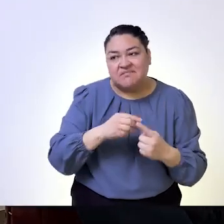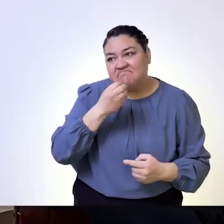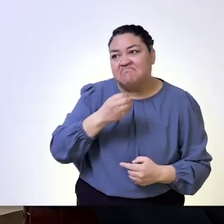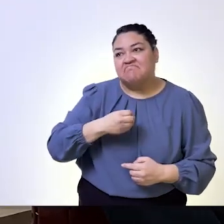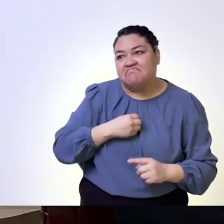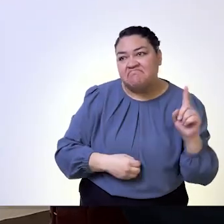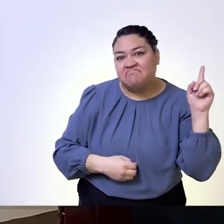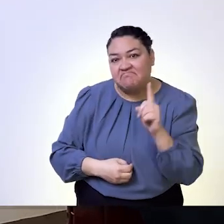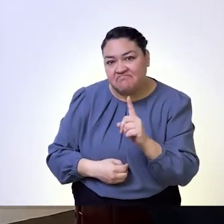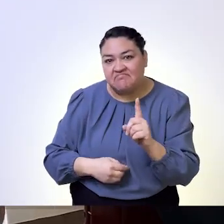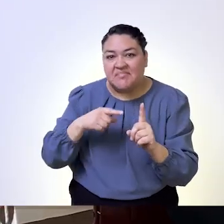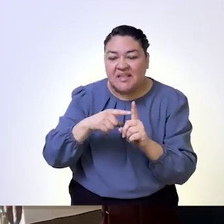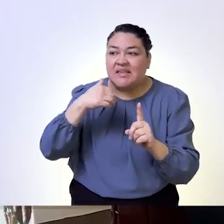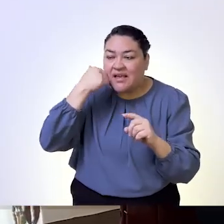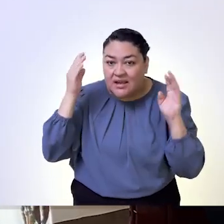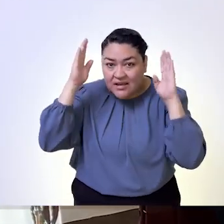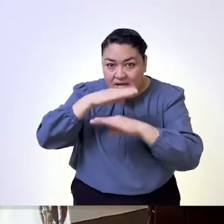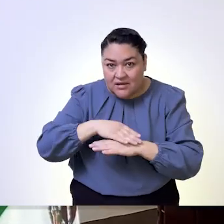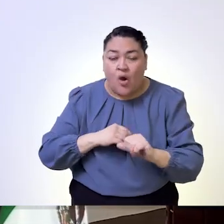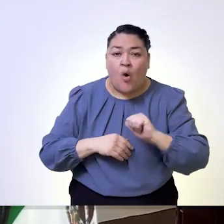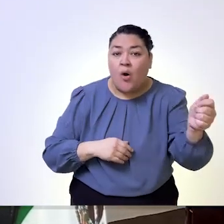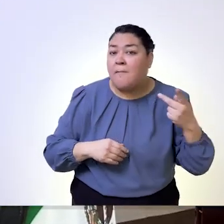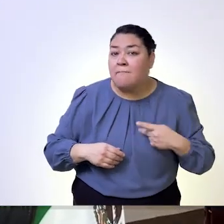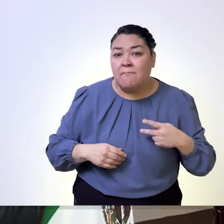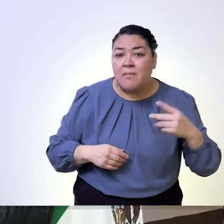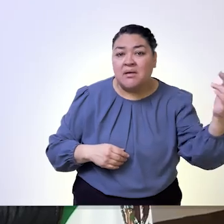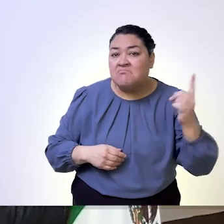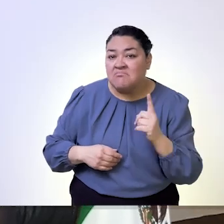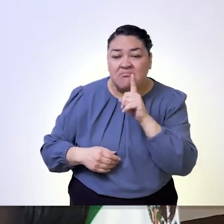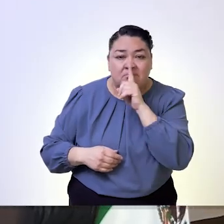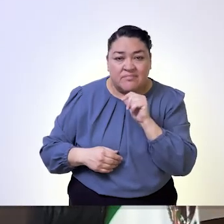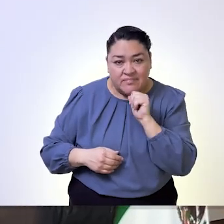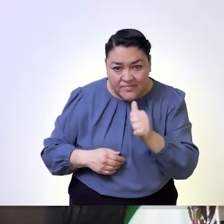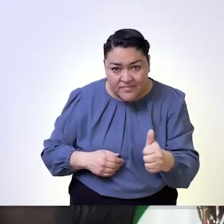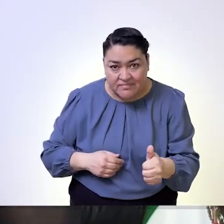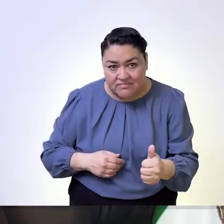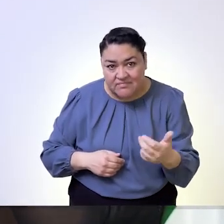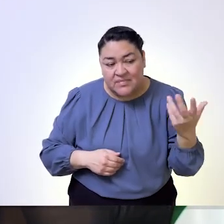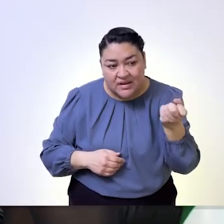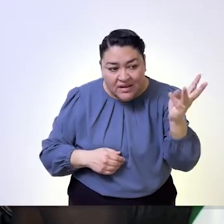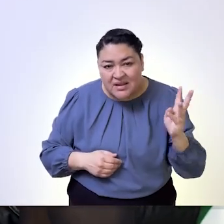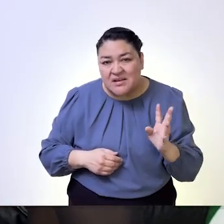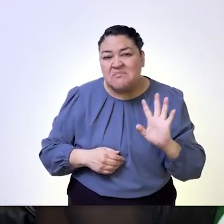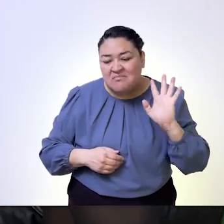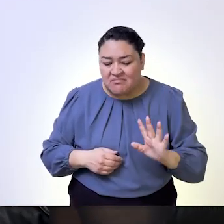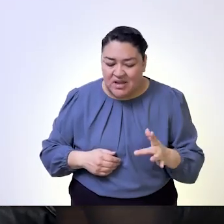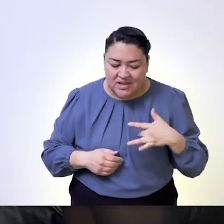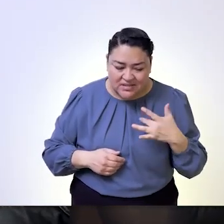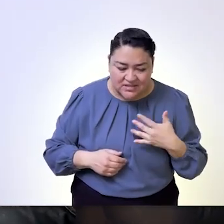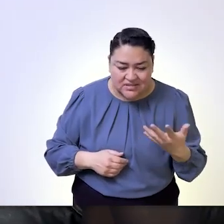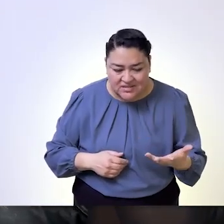forma voluntaria aquellas personas que querían llegar a una amable composición, pero había como una fuerza, más